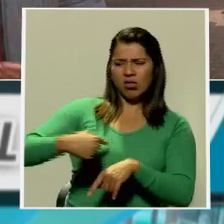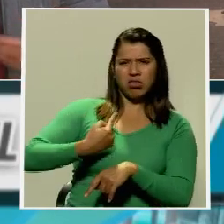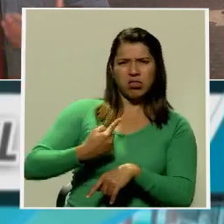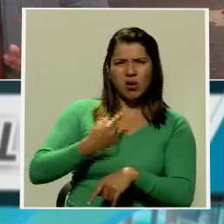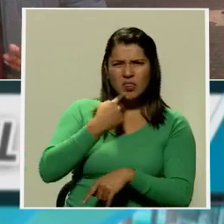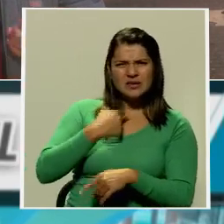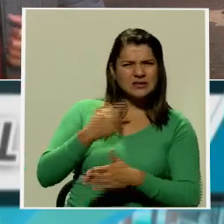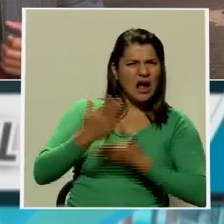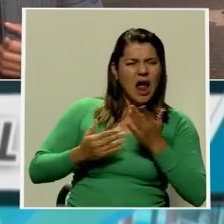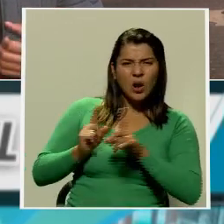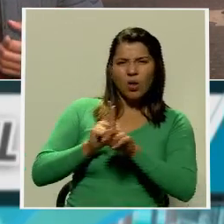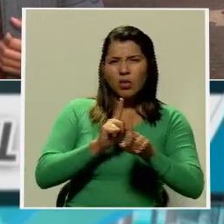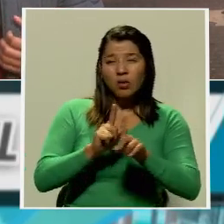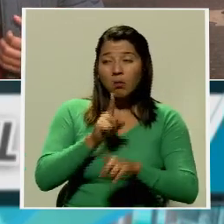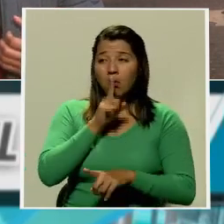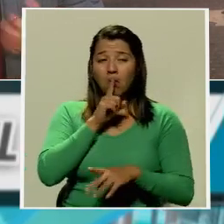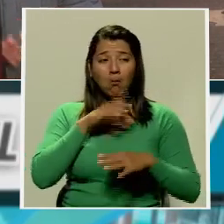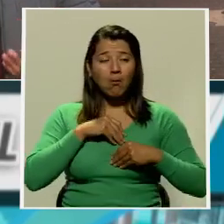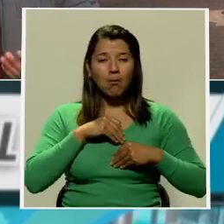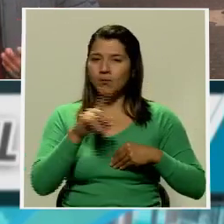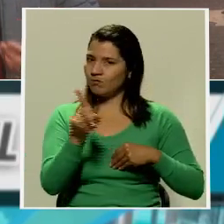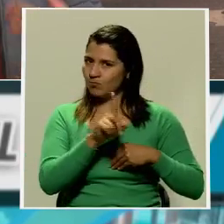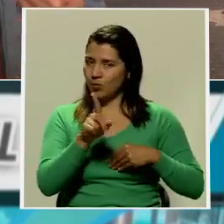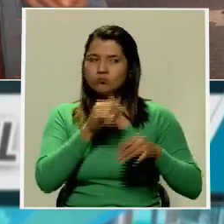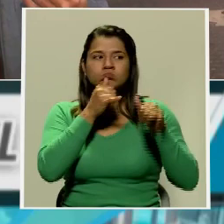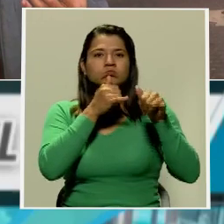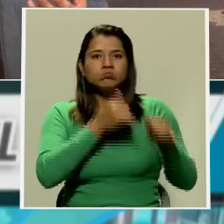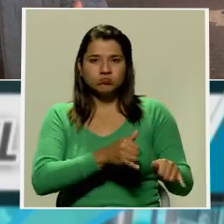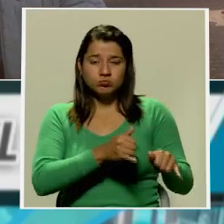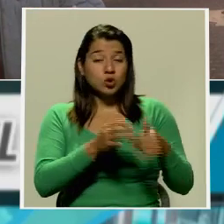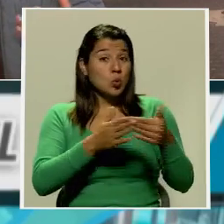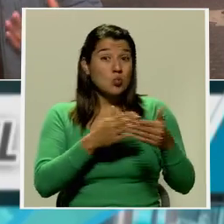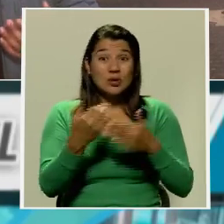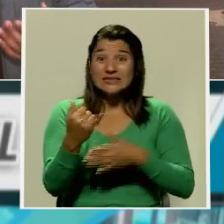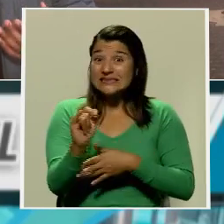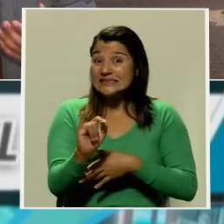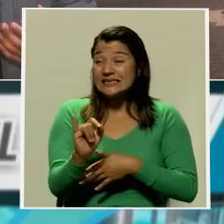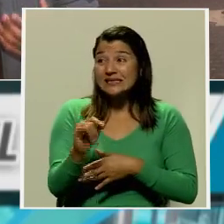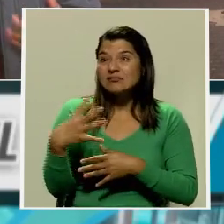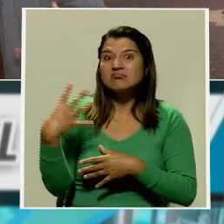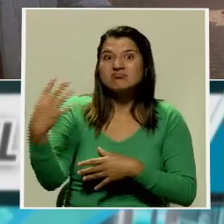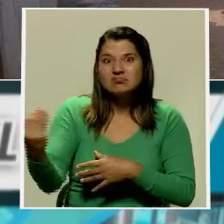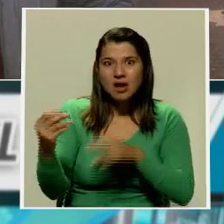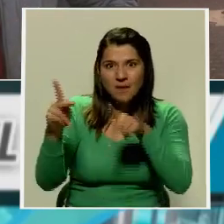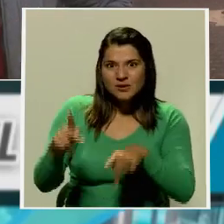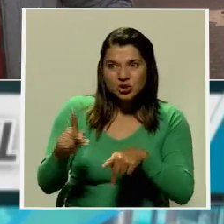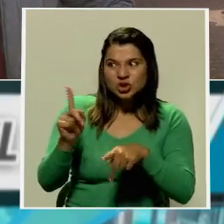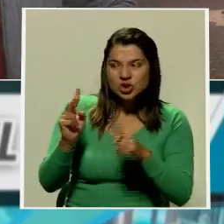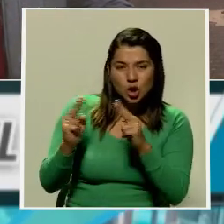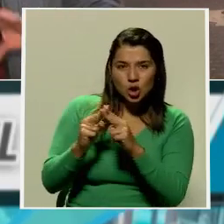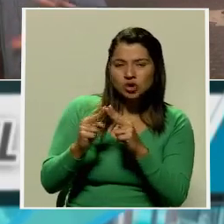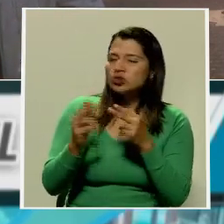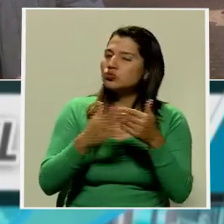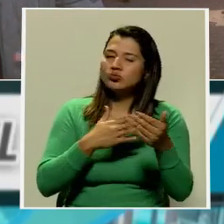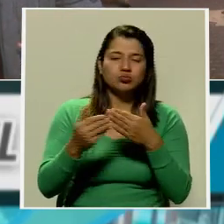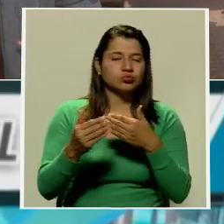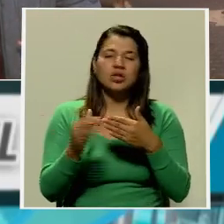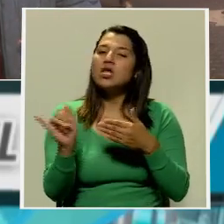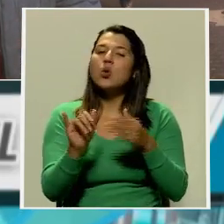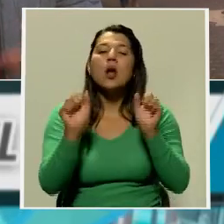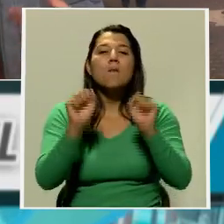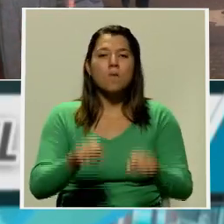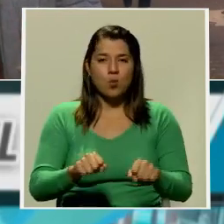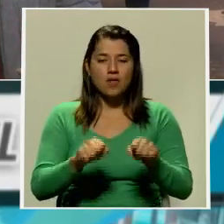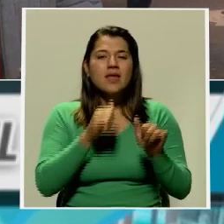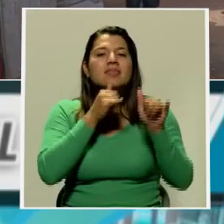denuncia, aun cuando ellos manifiesten que no reconocen quién fue esa persona. Es importante que se realice, porque a través de todas esas